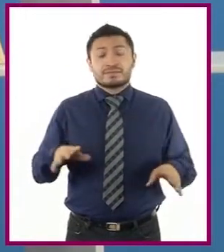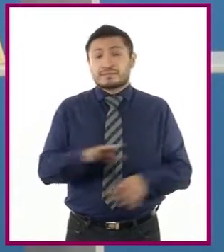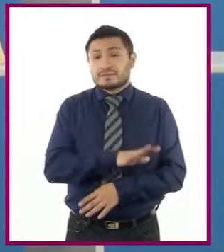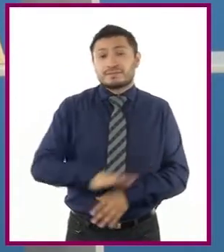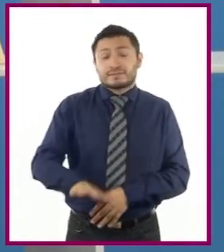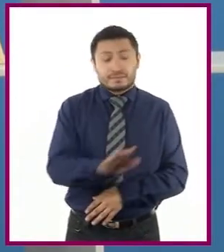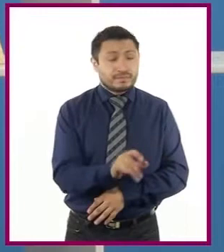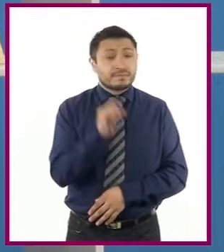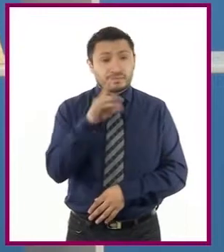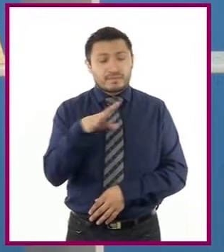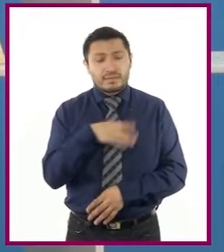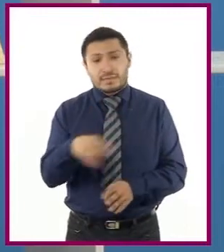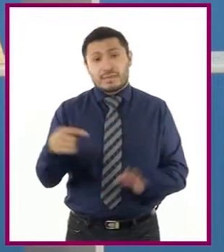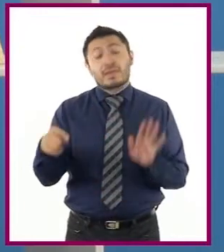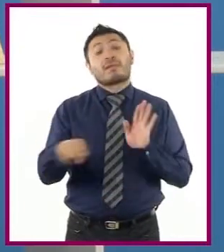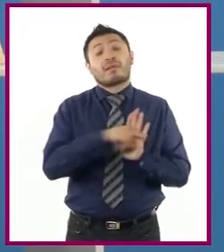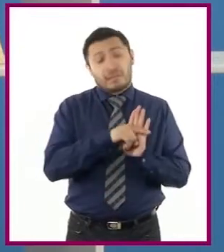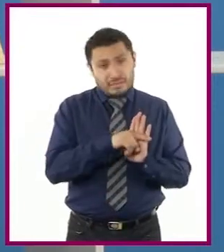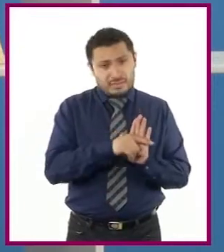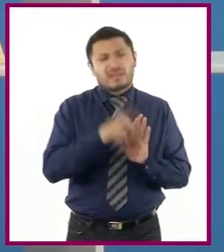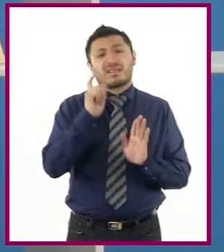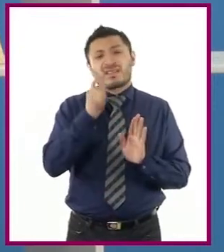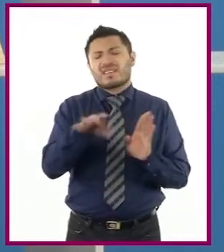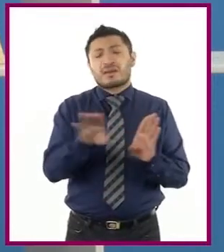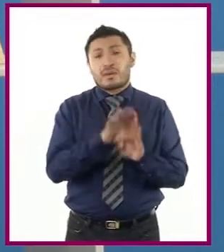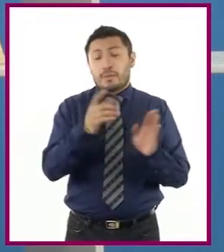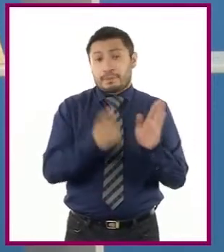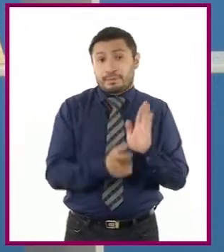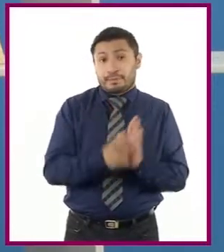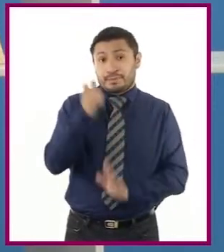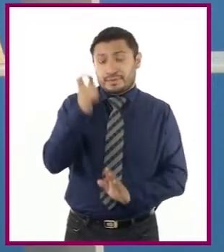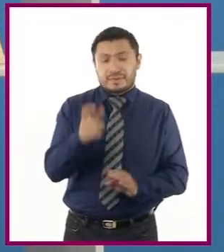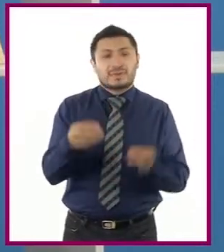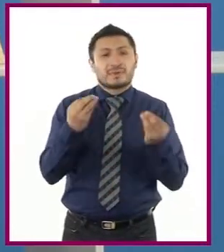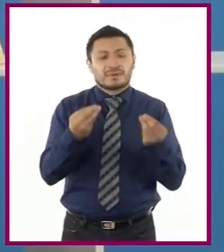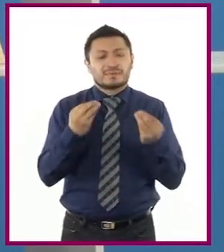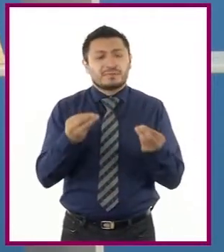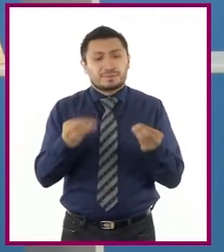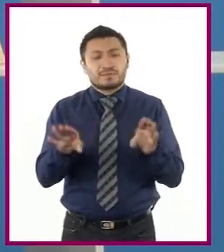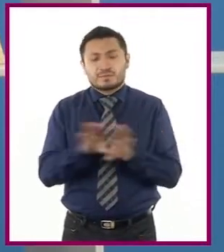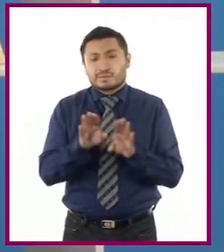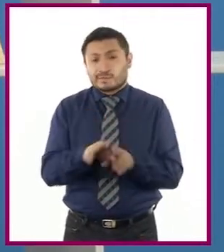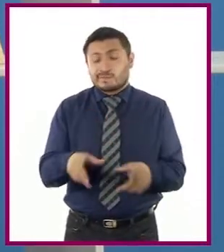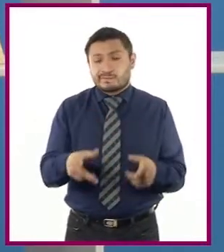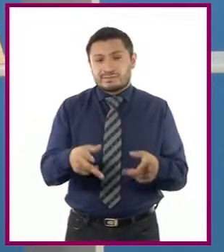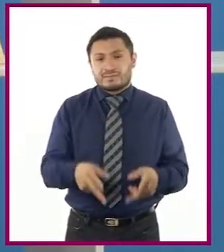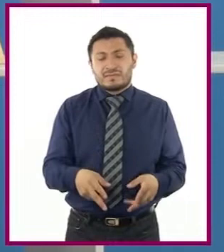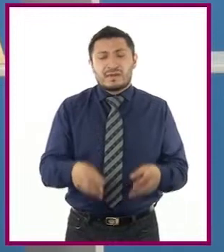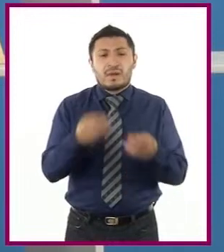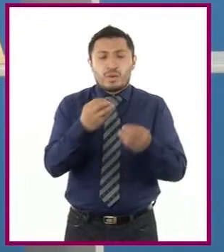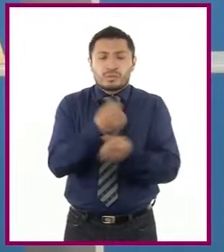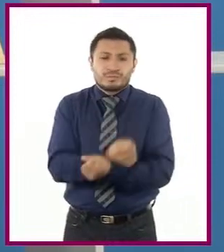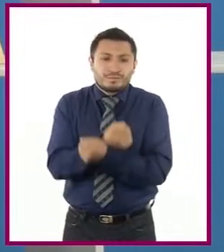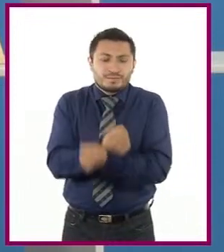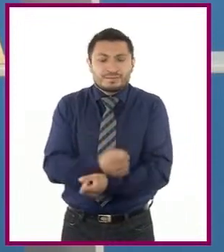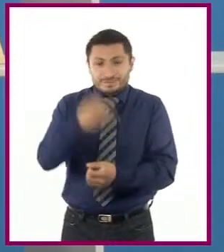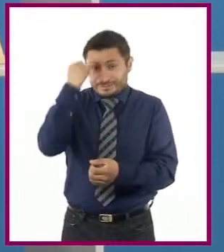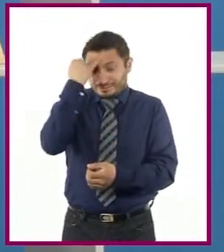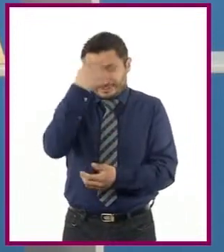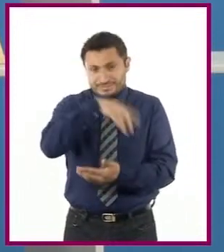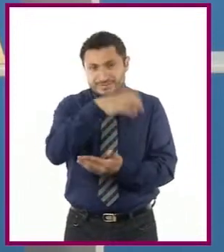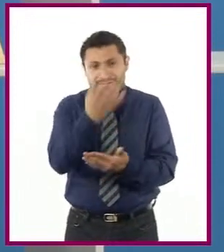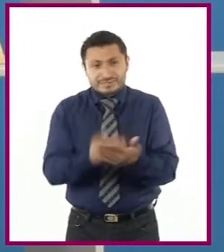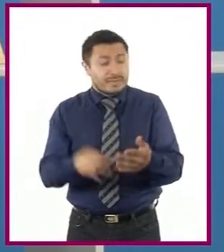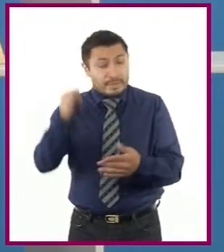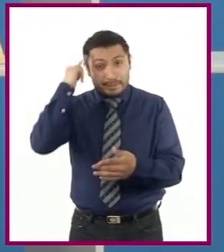también tenían un lado negativo, pues incrementaron, en muchos casos, ya fuera la explotación laboral de indígenas que se contrataban de